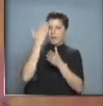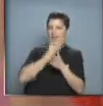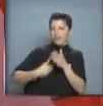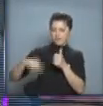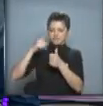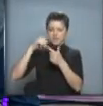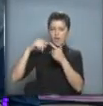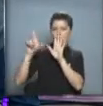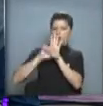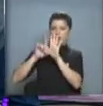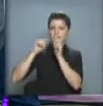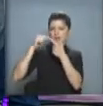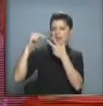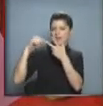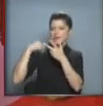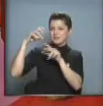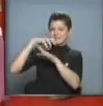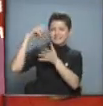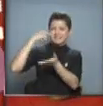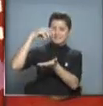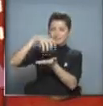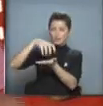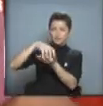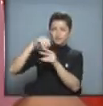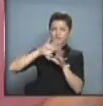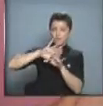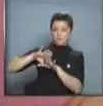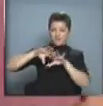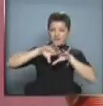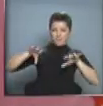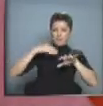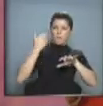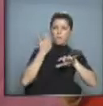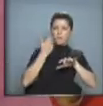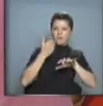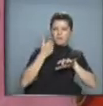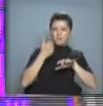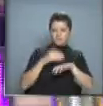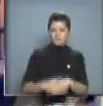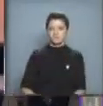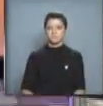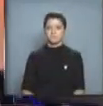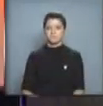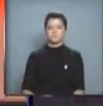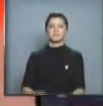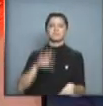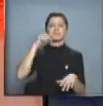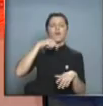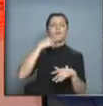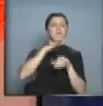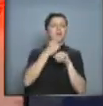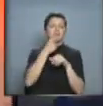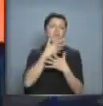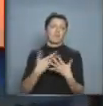leyes, que puede mantenerlo por fuera de eso. Digo, ¿por qué no aprovechar que existe eso? Y evitar todas las instituciones. Sí. A ver, tribuna, no me quiero aburrir. A ver,